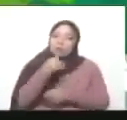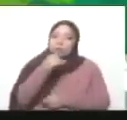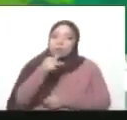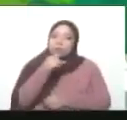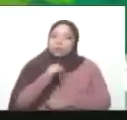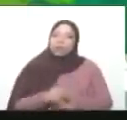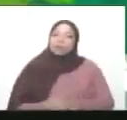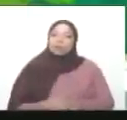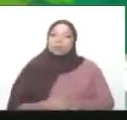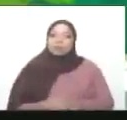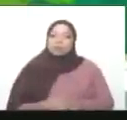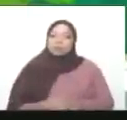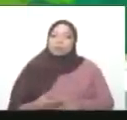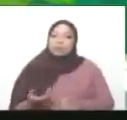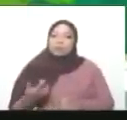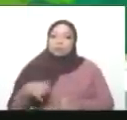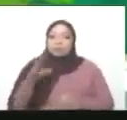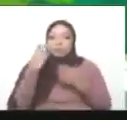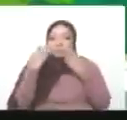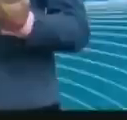dije he dicho María Antonieta